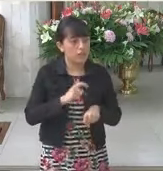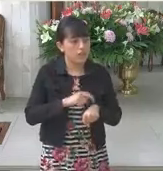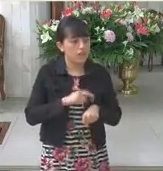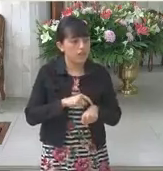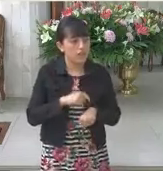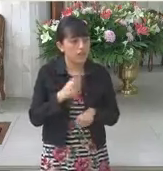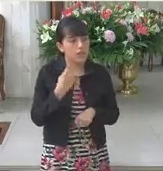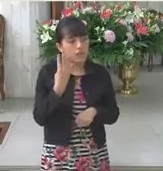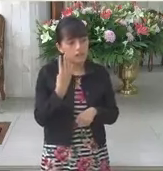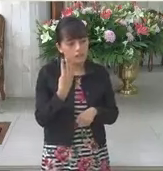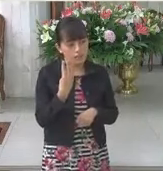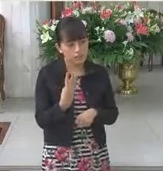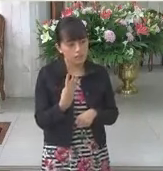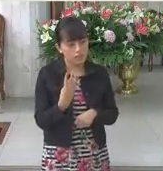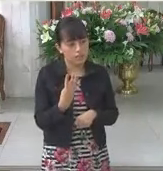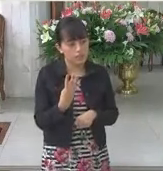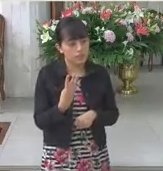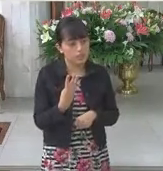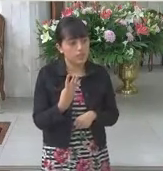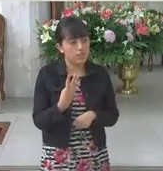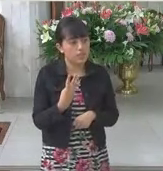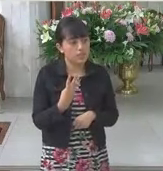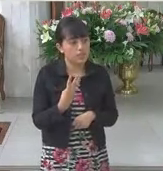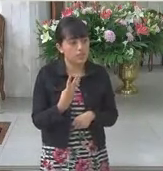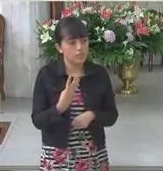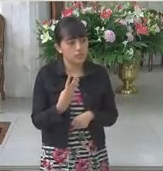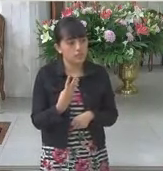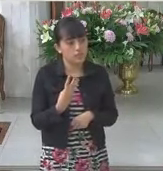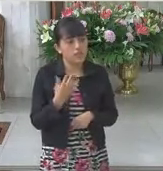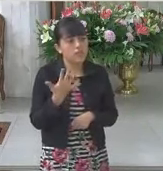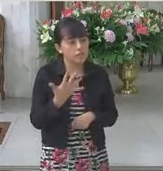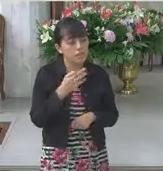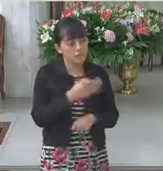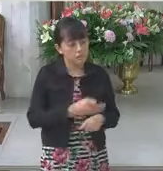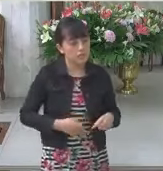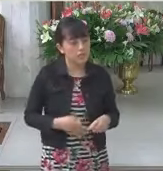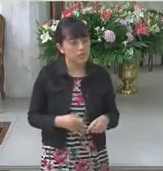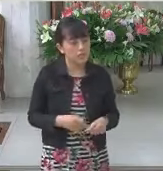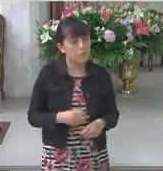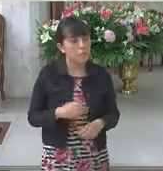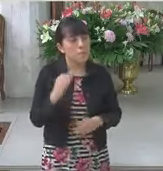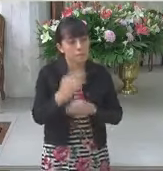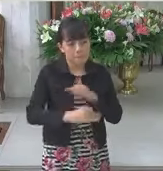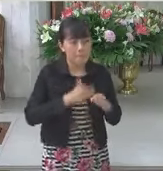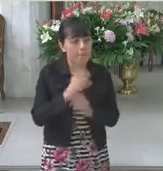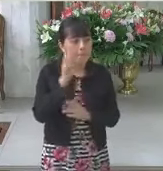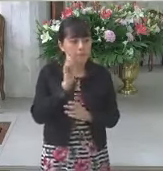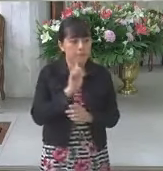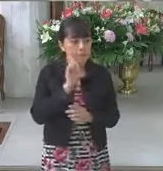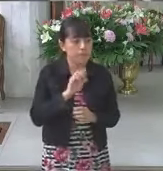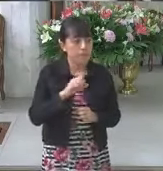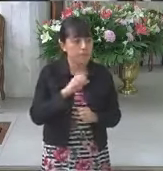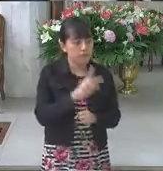15:45 hermanas de la vanguardia genil todas las hermanas están invitadas a participar de la semana de la mujer el